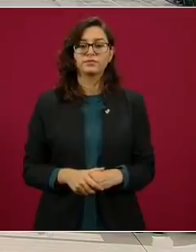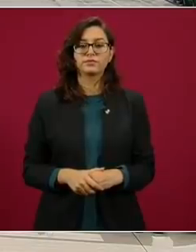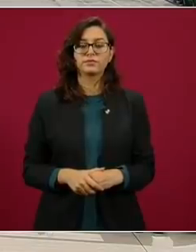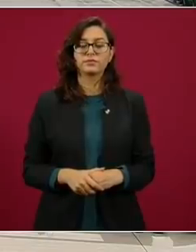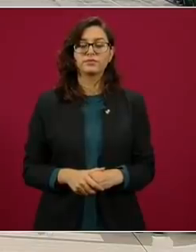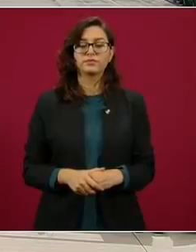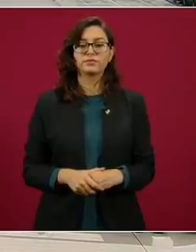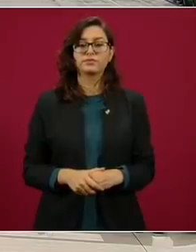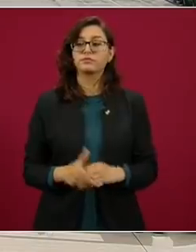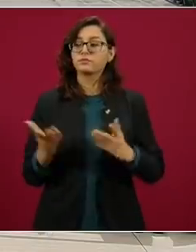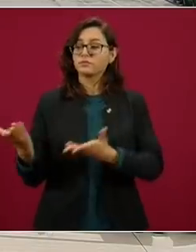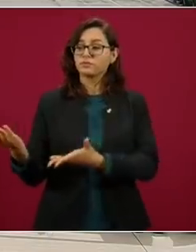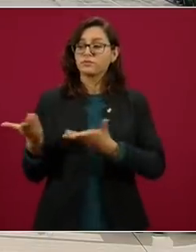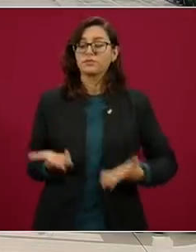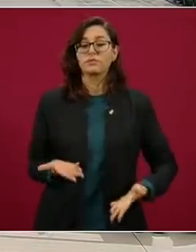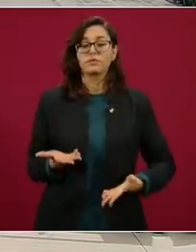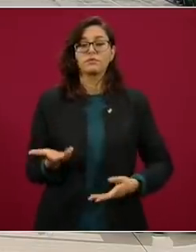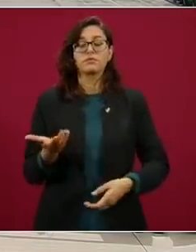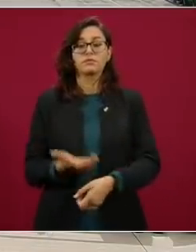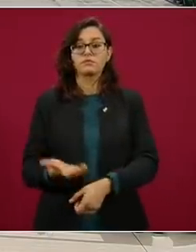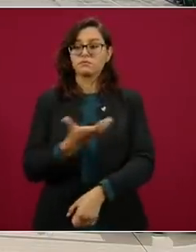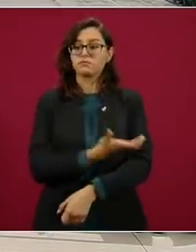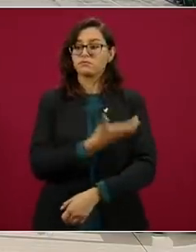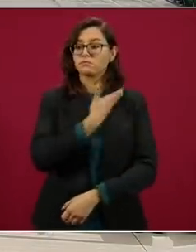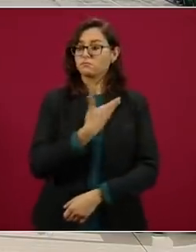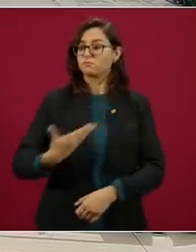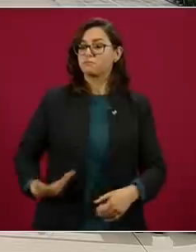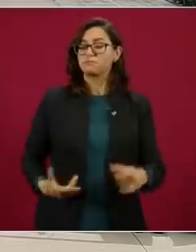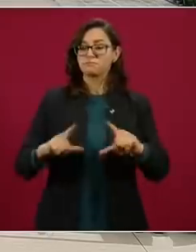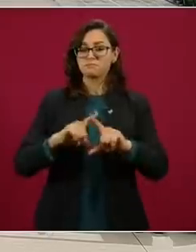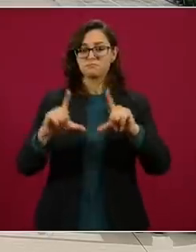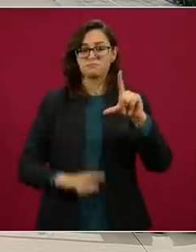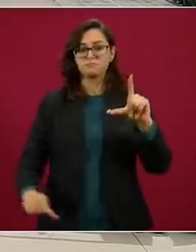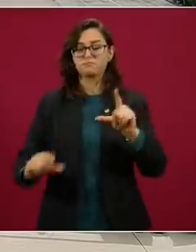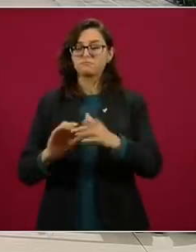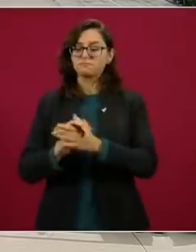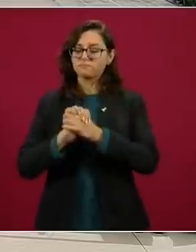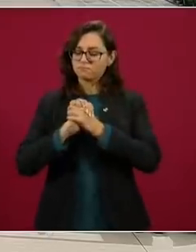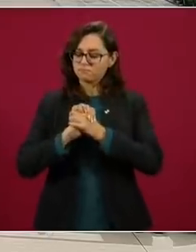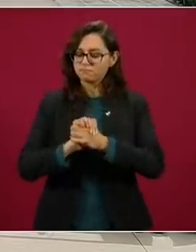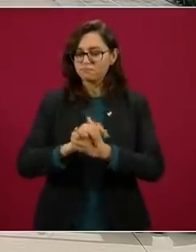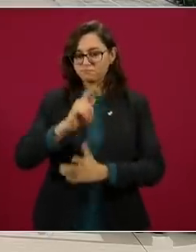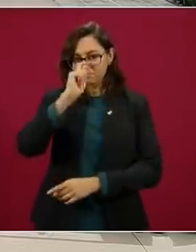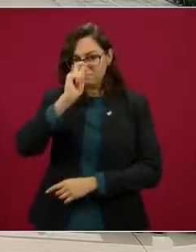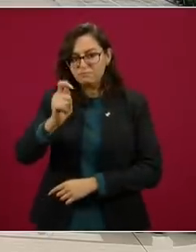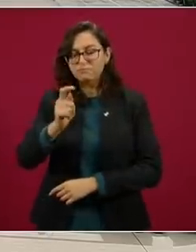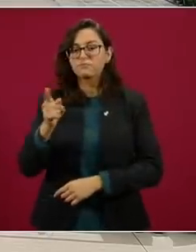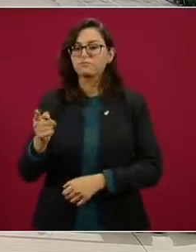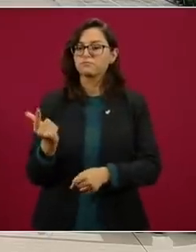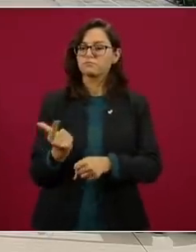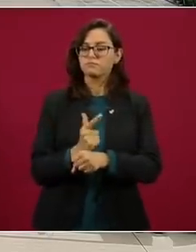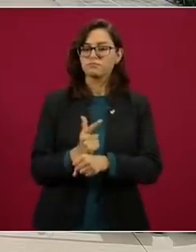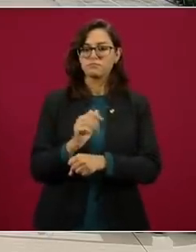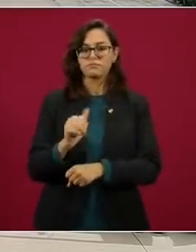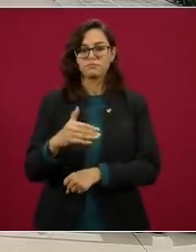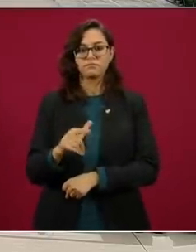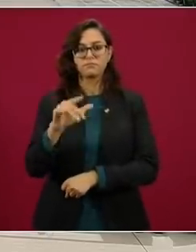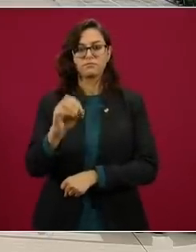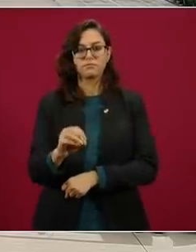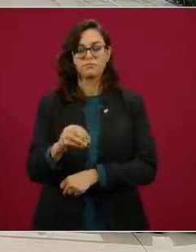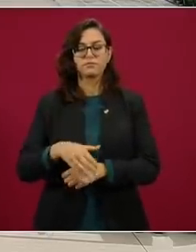presencia del señor presidente de los estados unidos mexicanos licenciado andrés manuel lópez